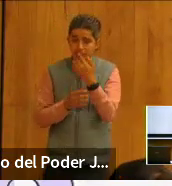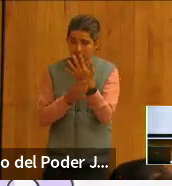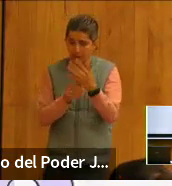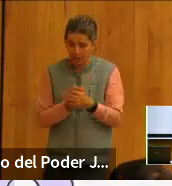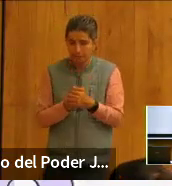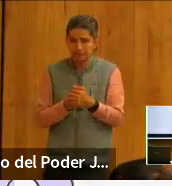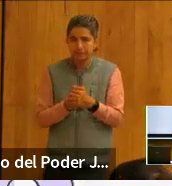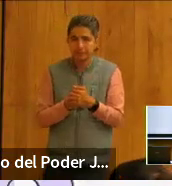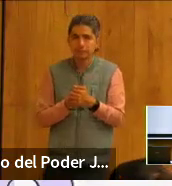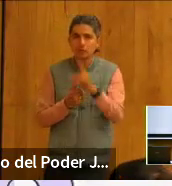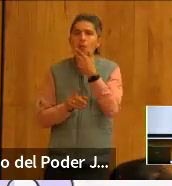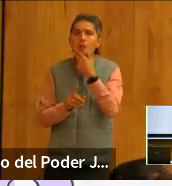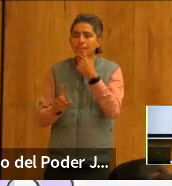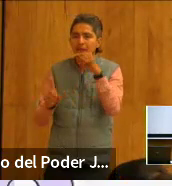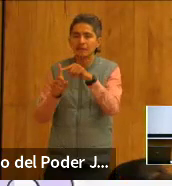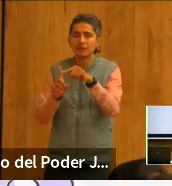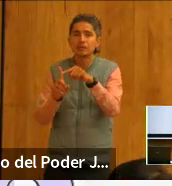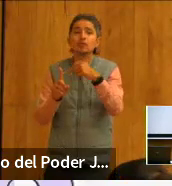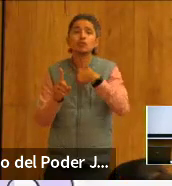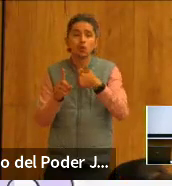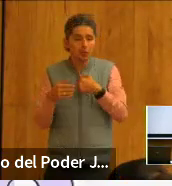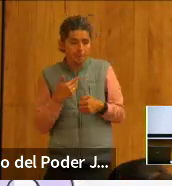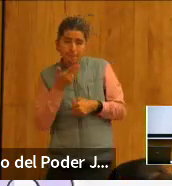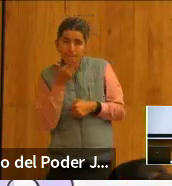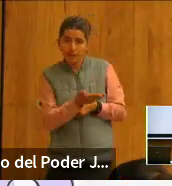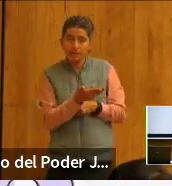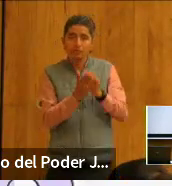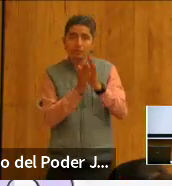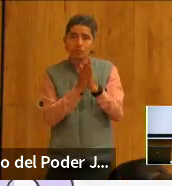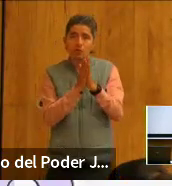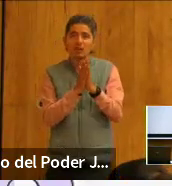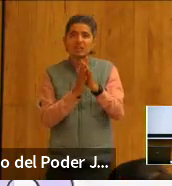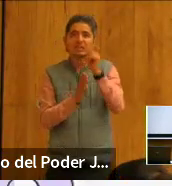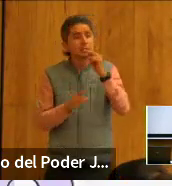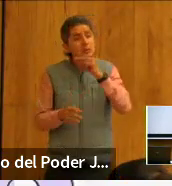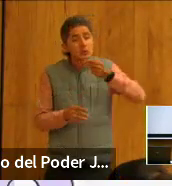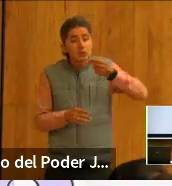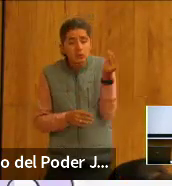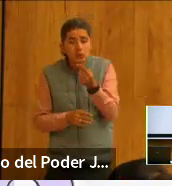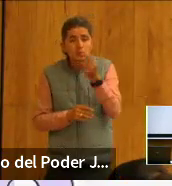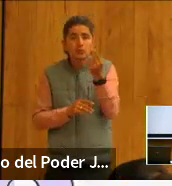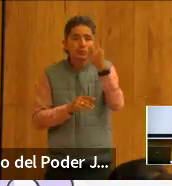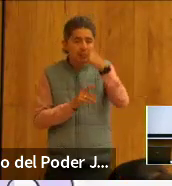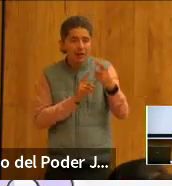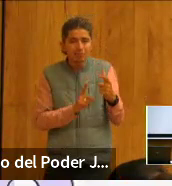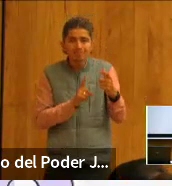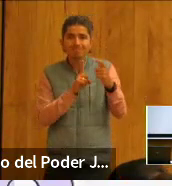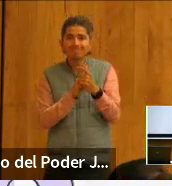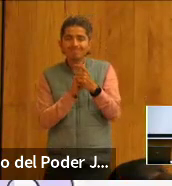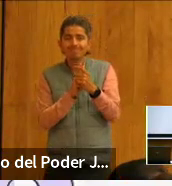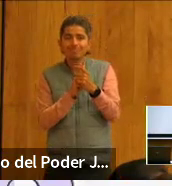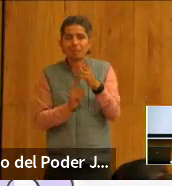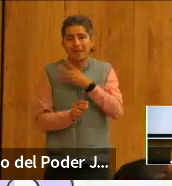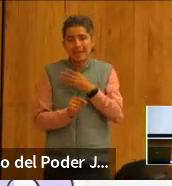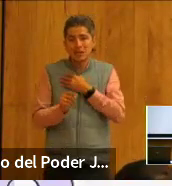Dice un sujeto: vengo a pedir la medida cautelar urgente de custodia provisional